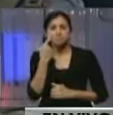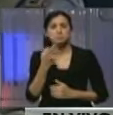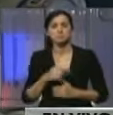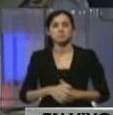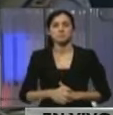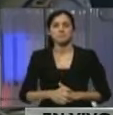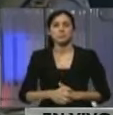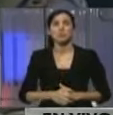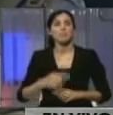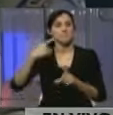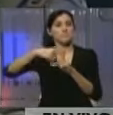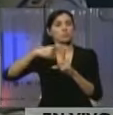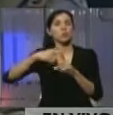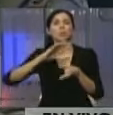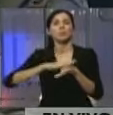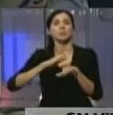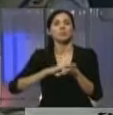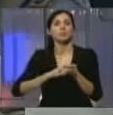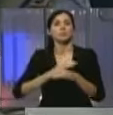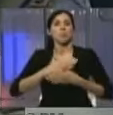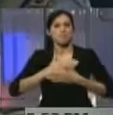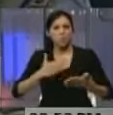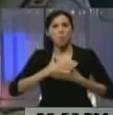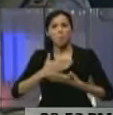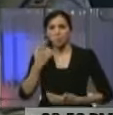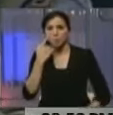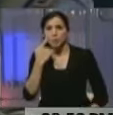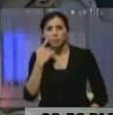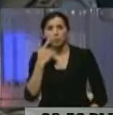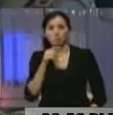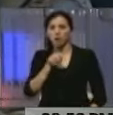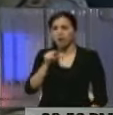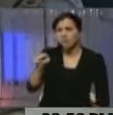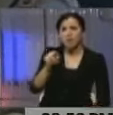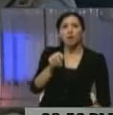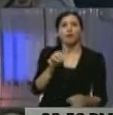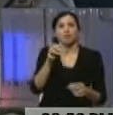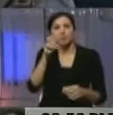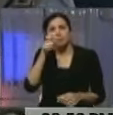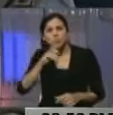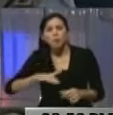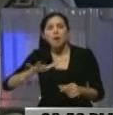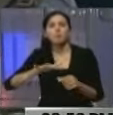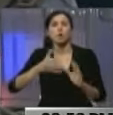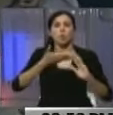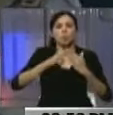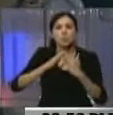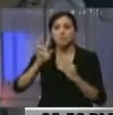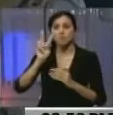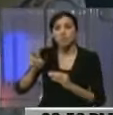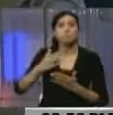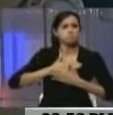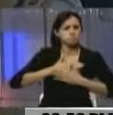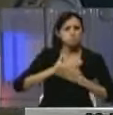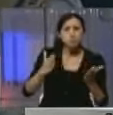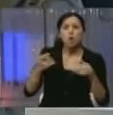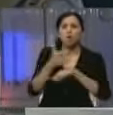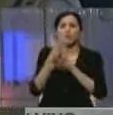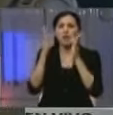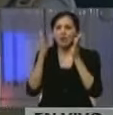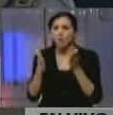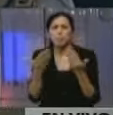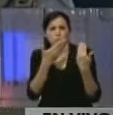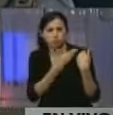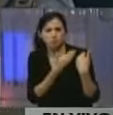Estoy siendo optimista por la gran disposición que veo aguas abajo en las regiones, a cargo de los gobernadores, de